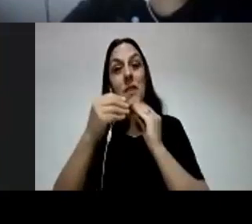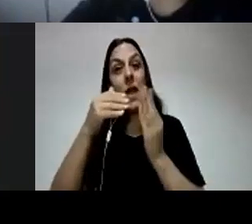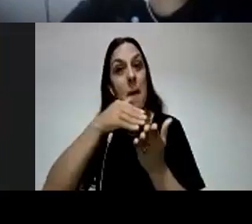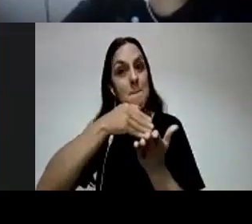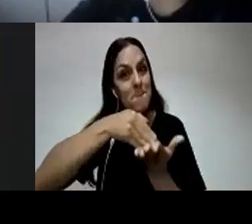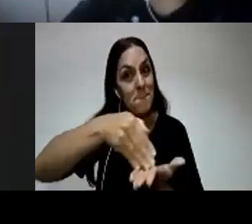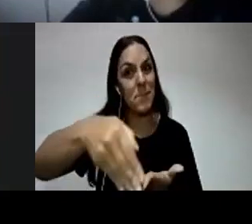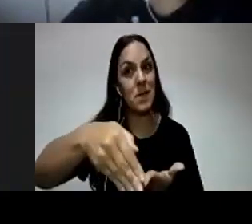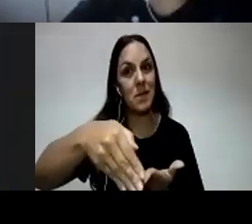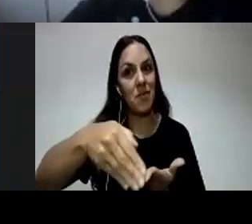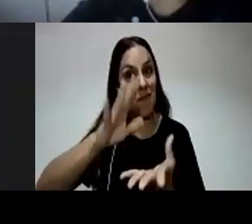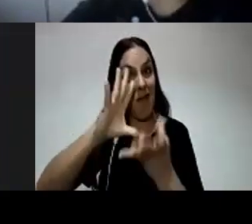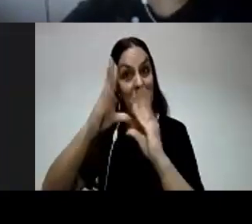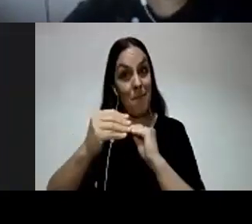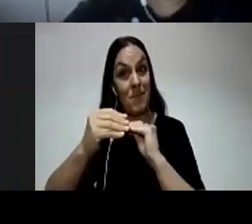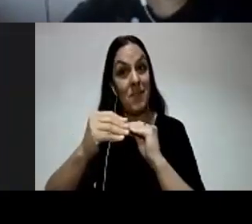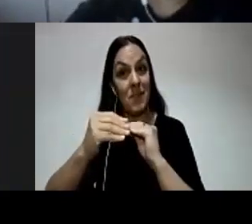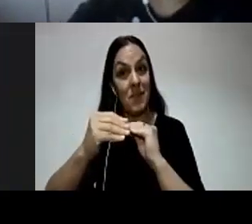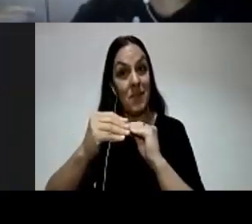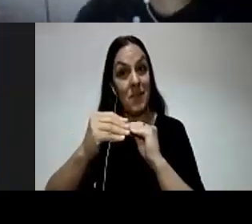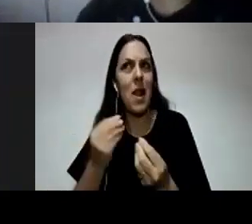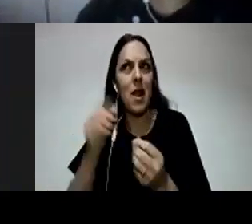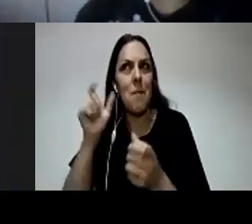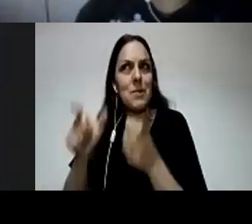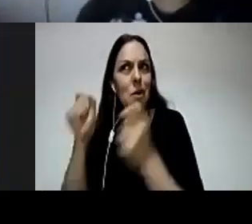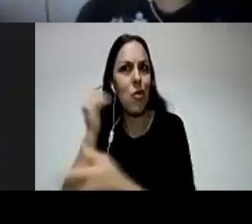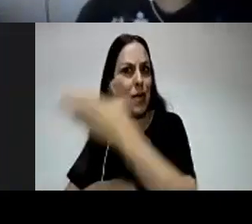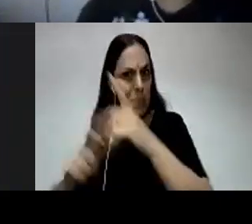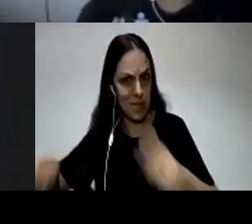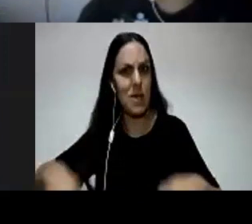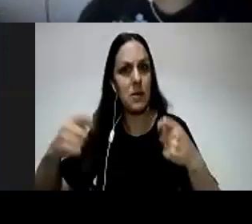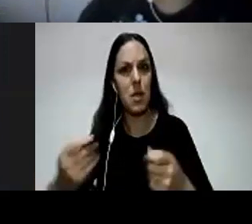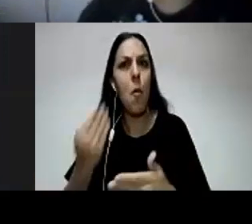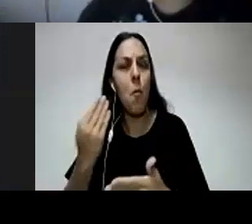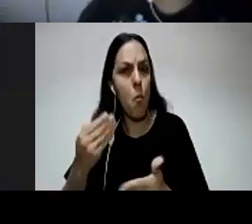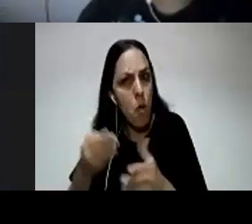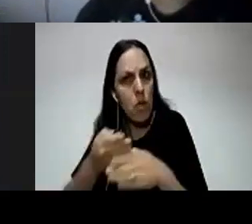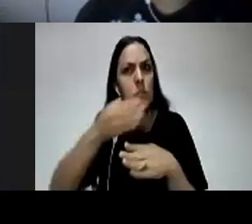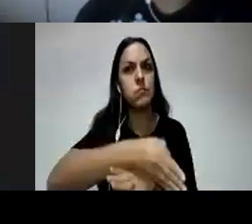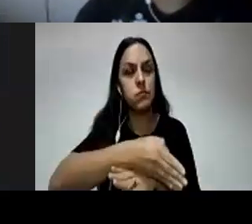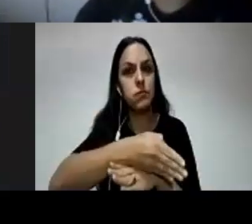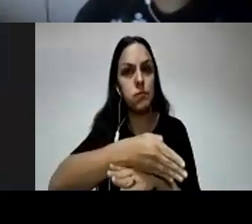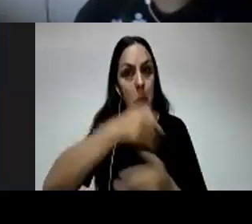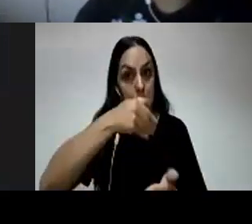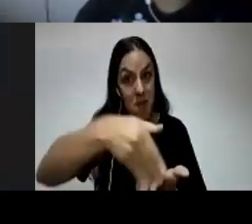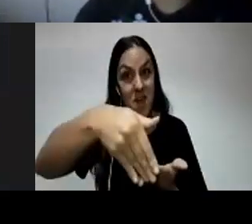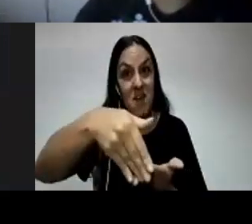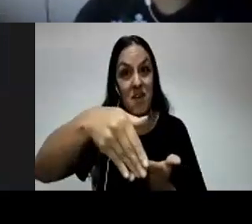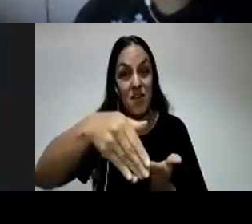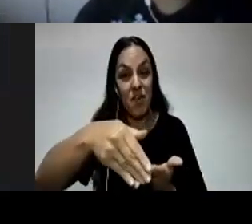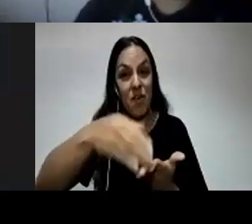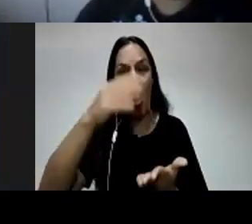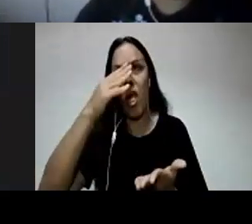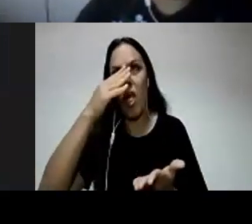distancia para que la persona con discapacidad en silla de ruedas pueda ingresar, y luego veremos el tema del